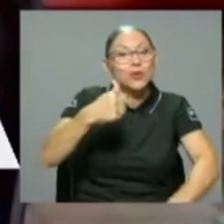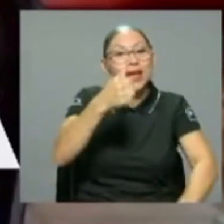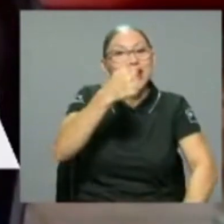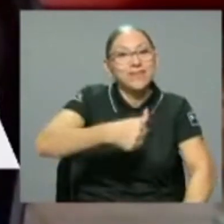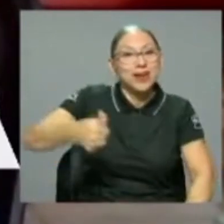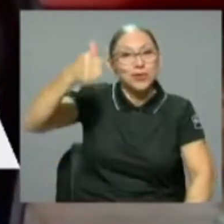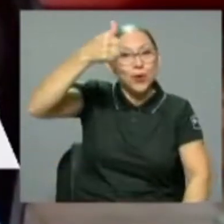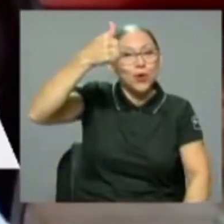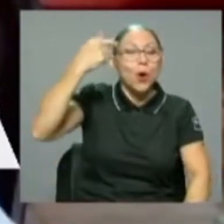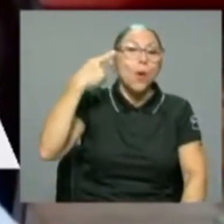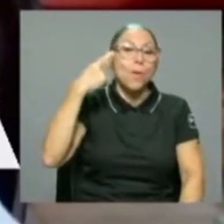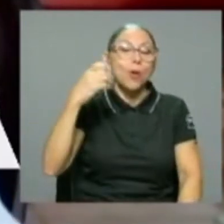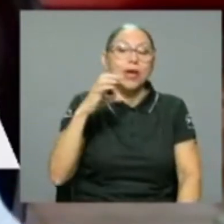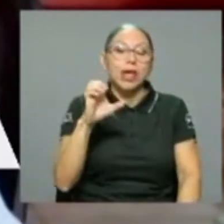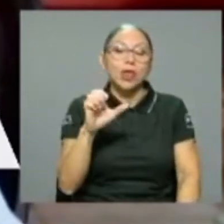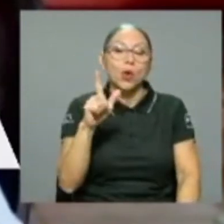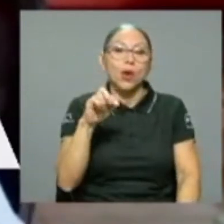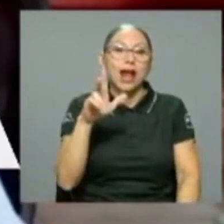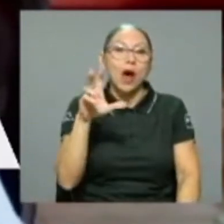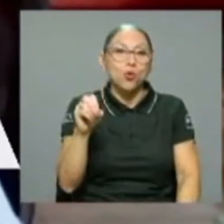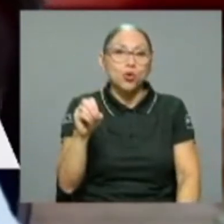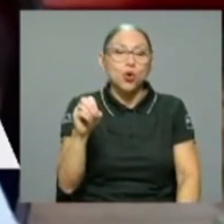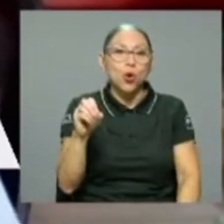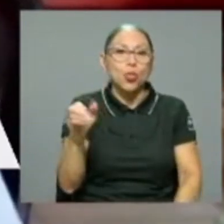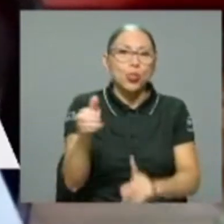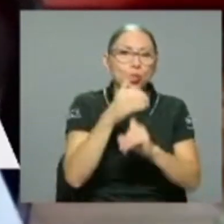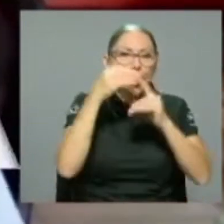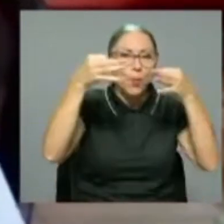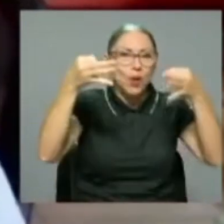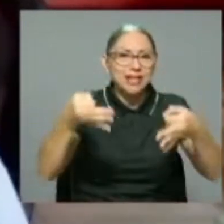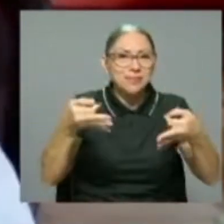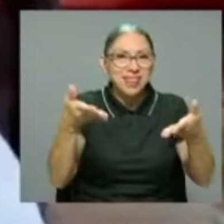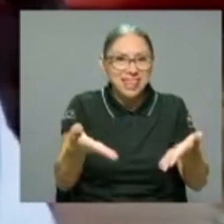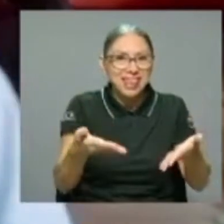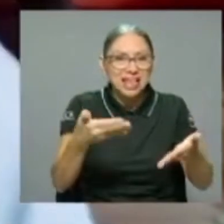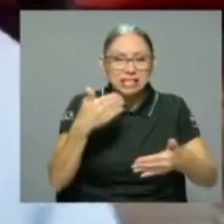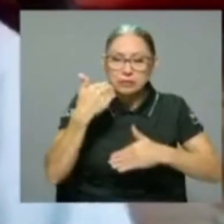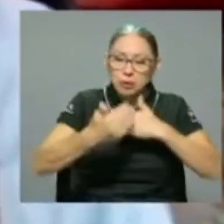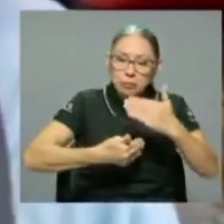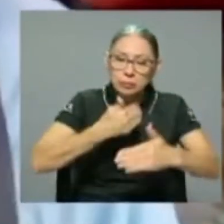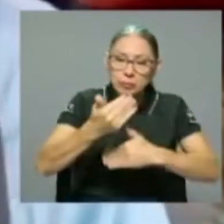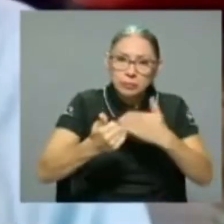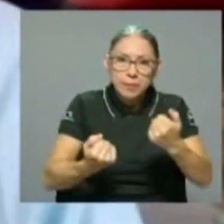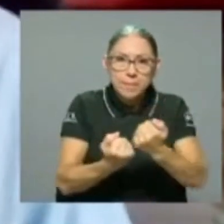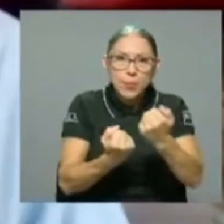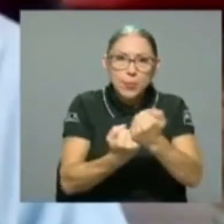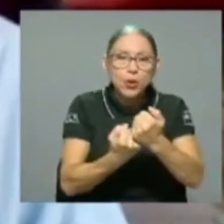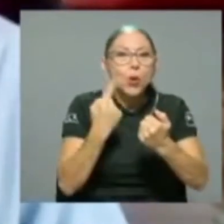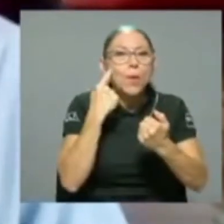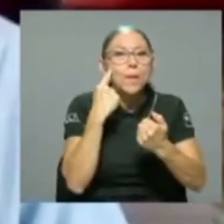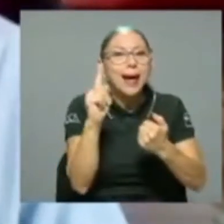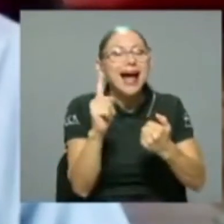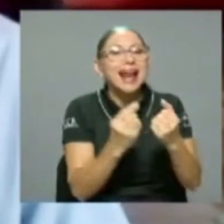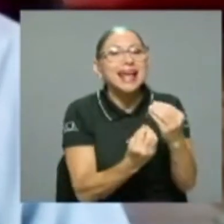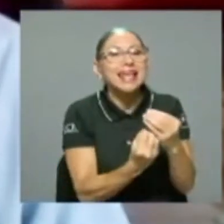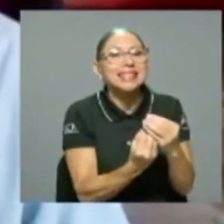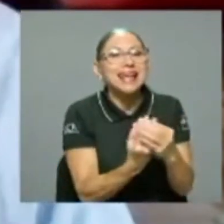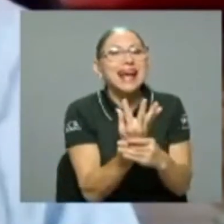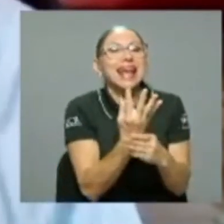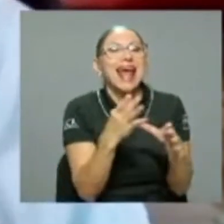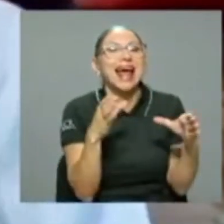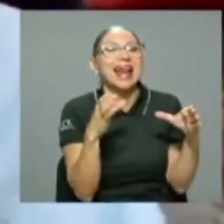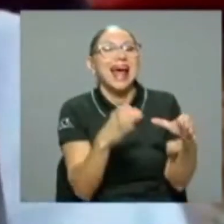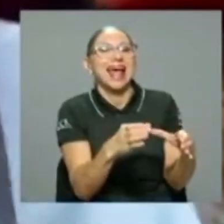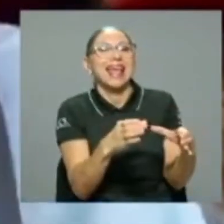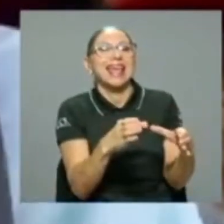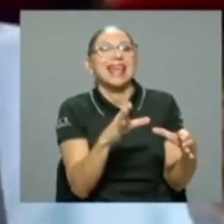don Claudio tomó las medidas o las apoyó para que se creara ese canal de